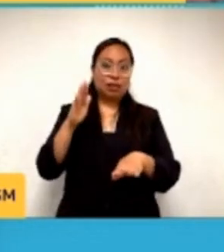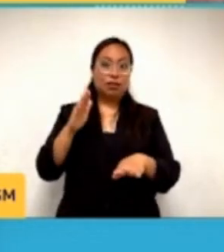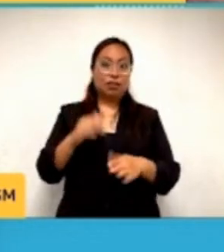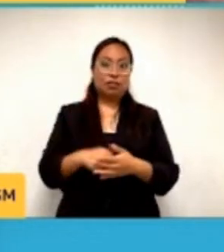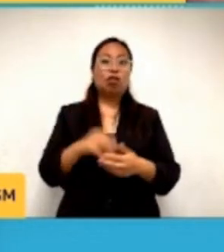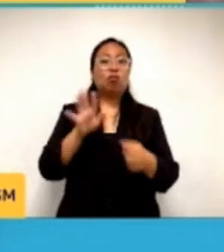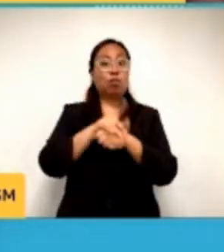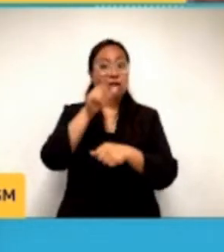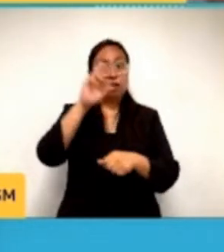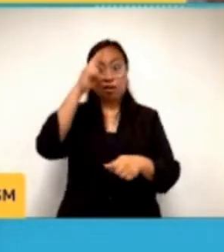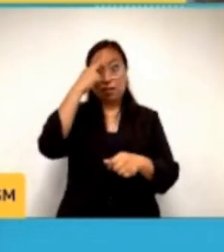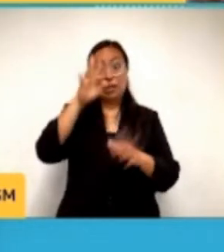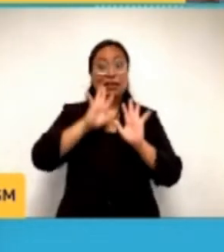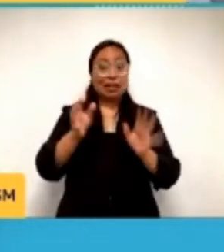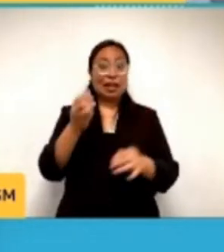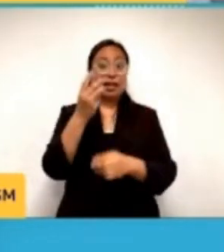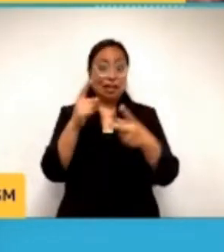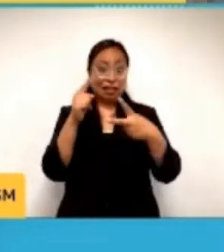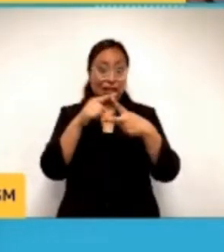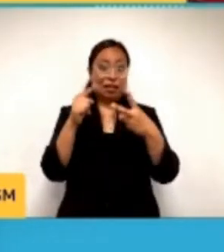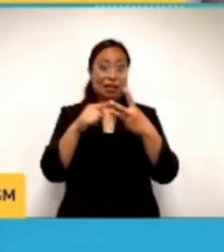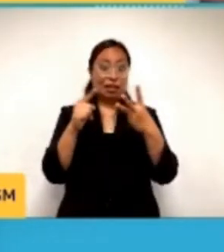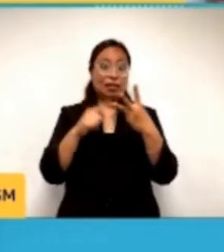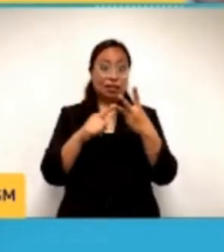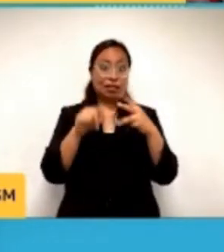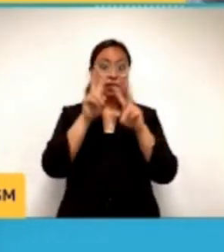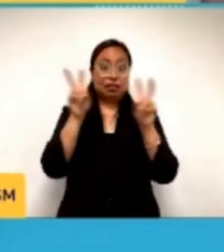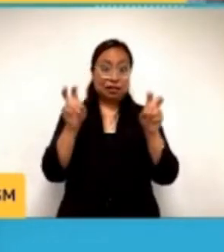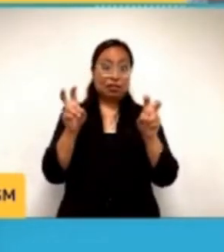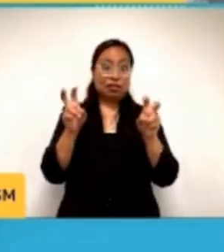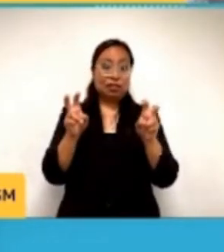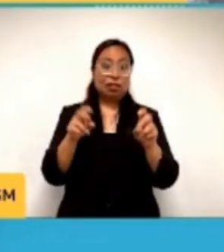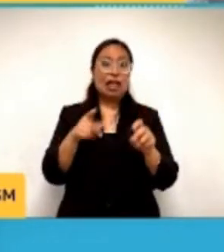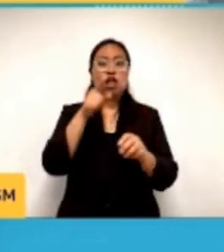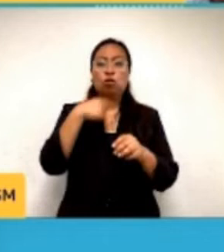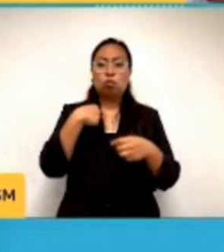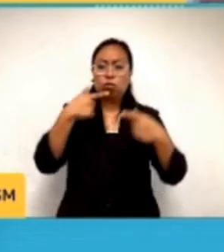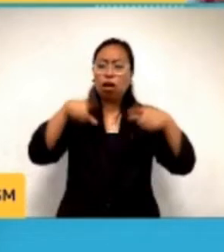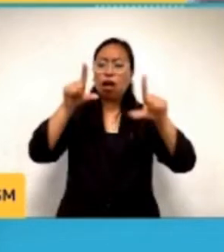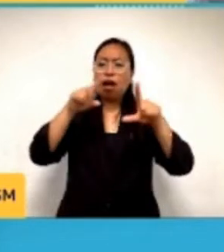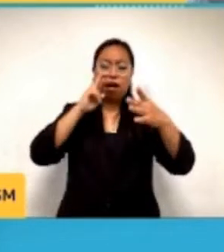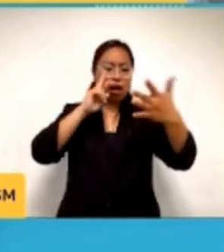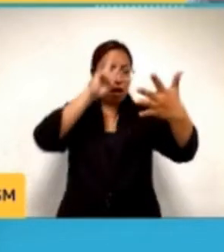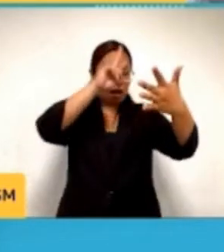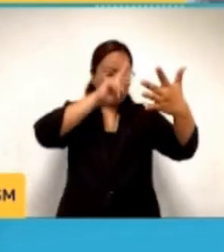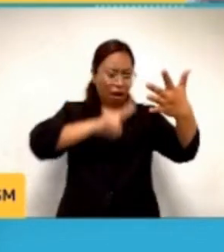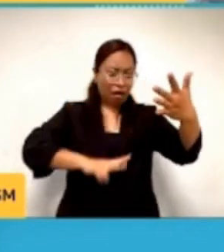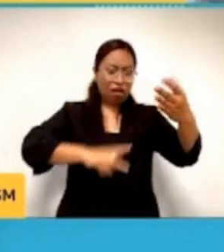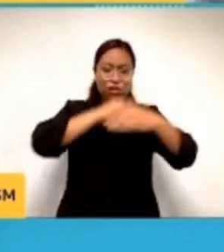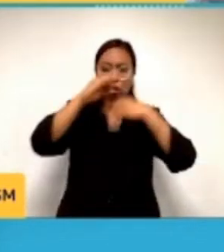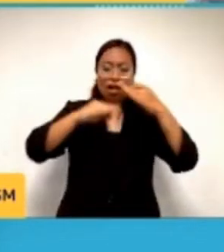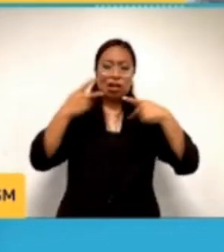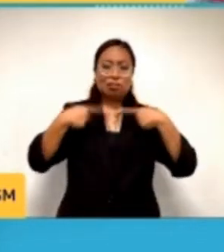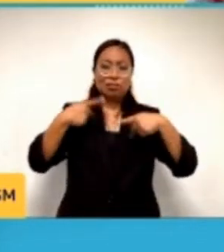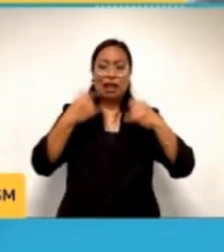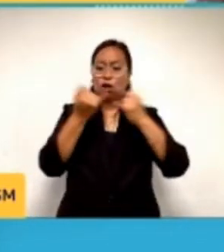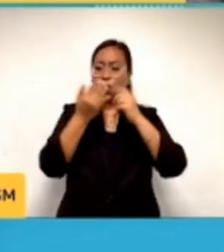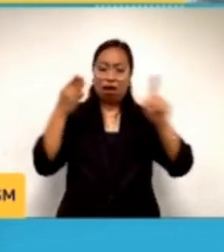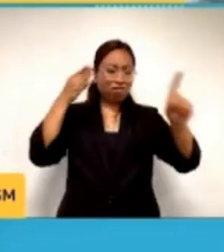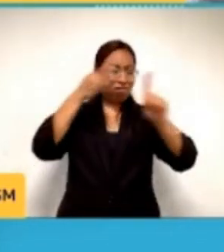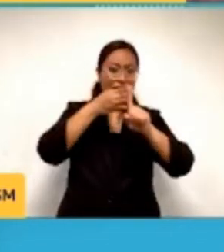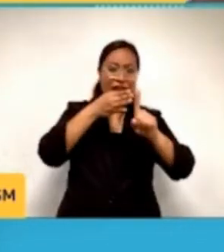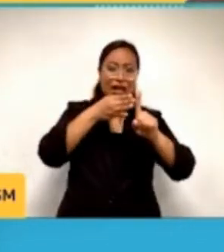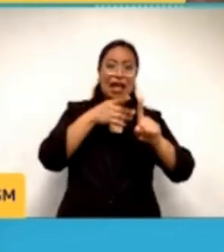acuérdate que ya identificamos 3 temas, escribe uno y te van a aparecer todas las personas que están hablando actualmente de esos temas.